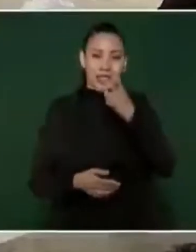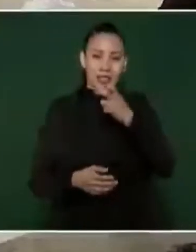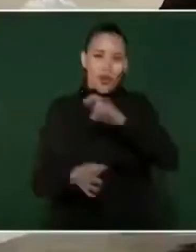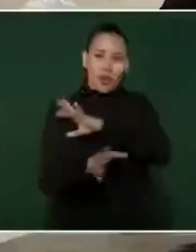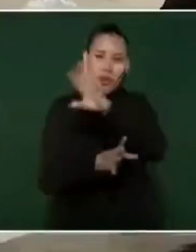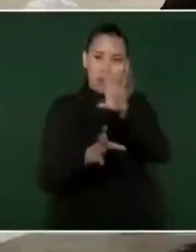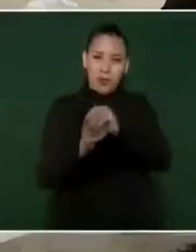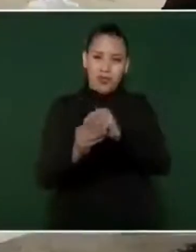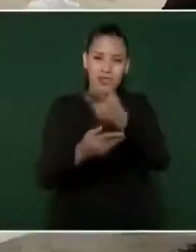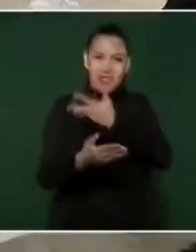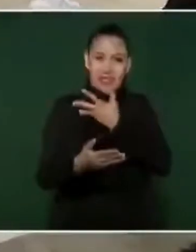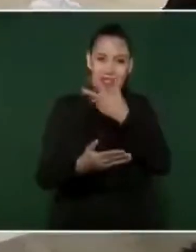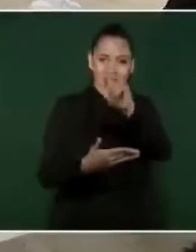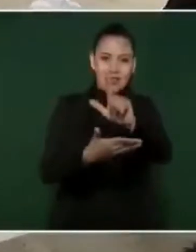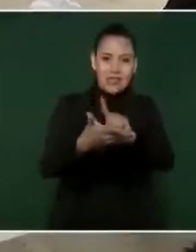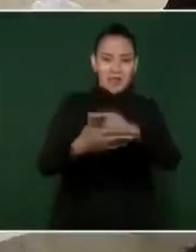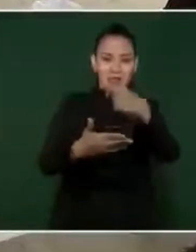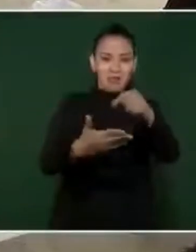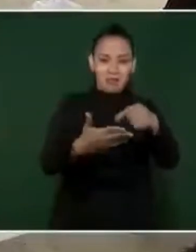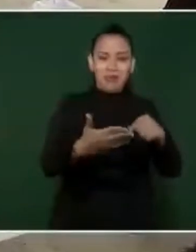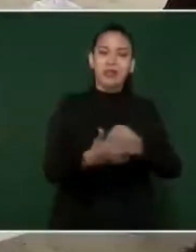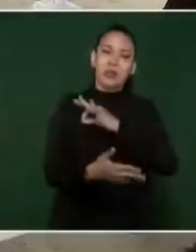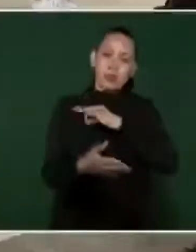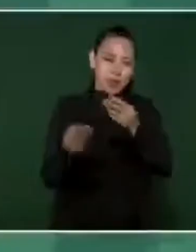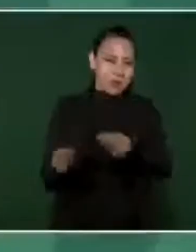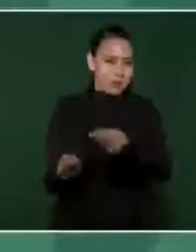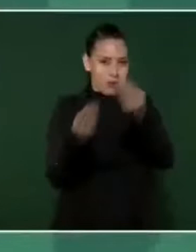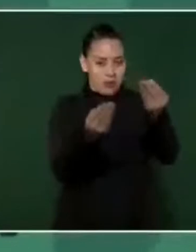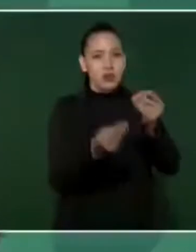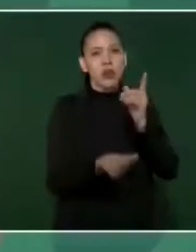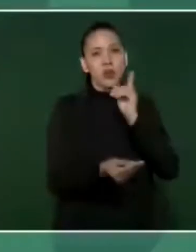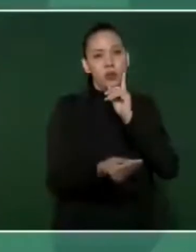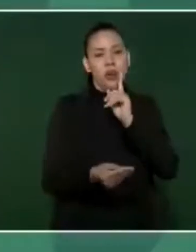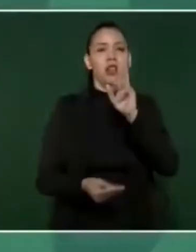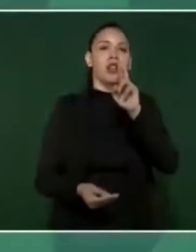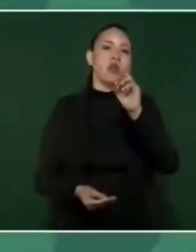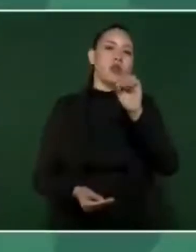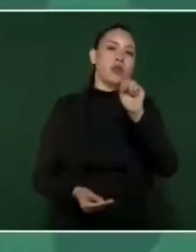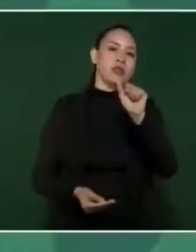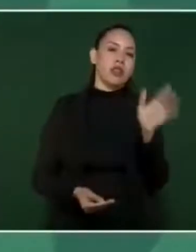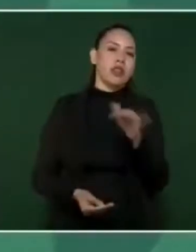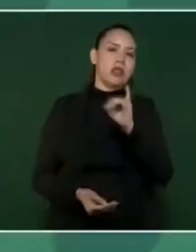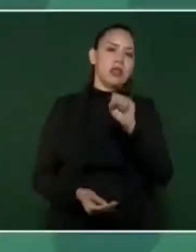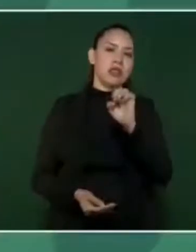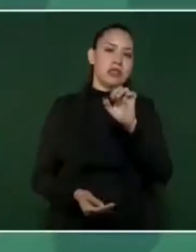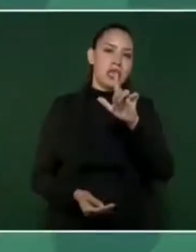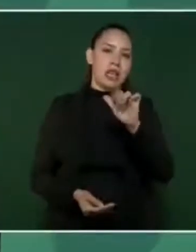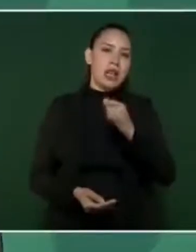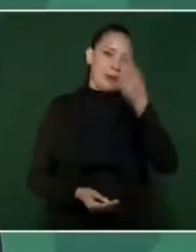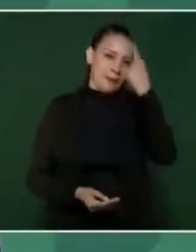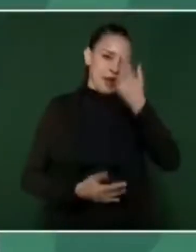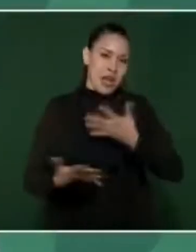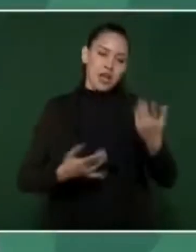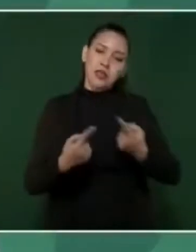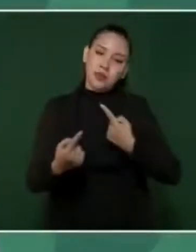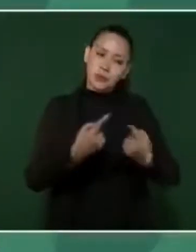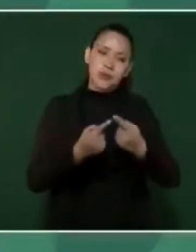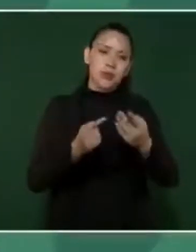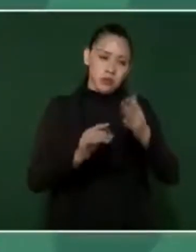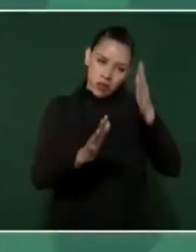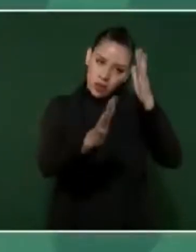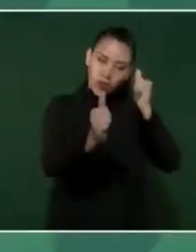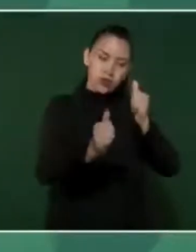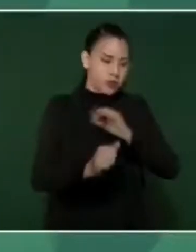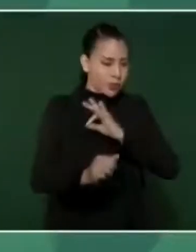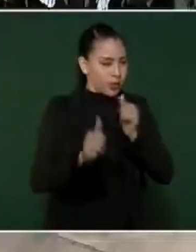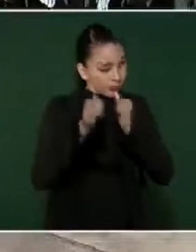Isela y que se haga un plan y un compromiso de que va a haber atención. Lo mismo con los